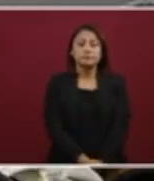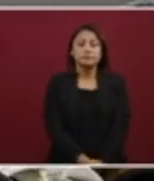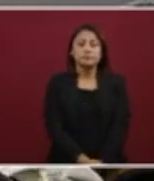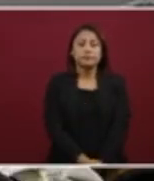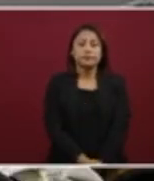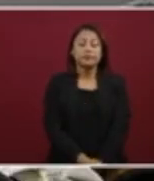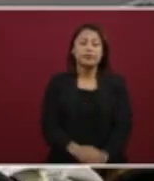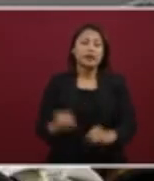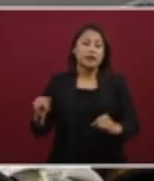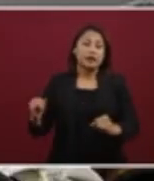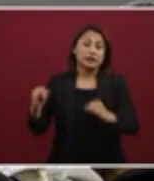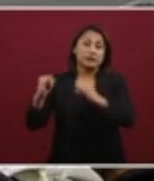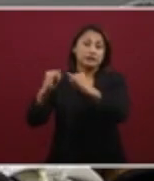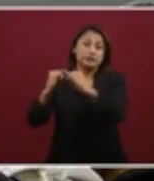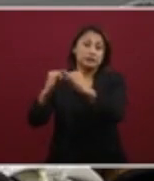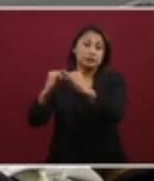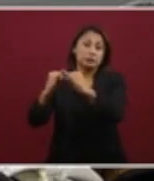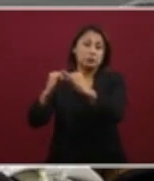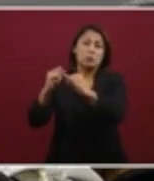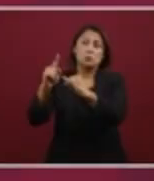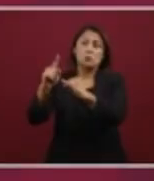dimensión mundial,